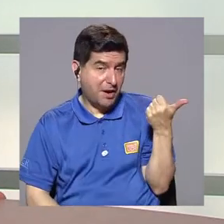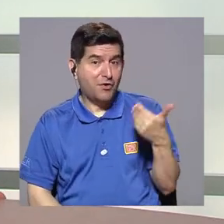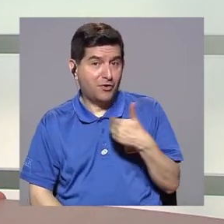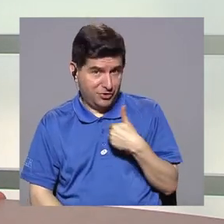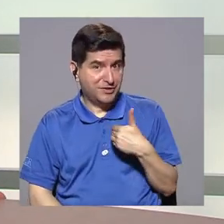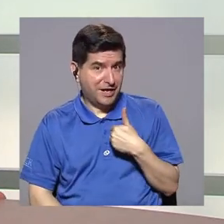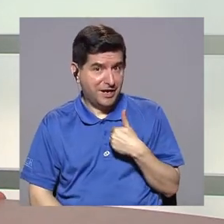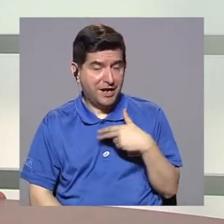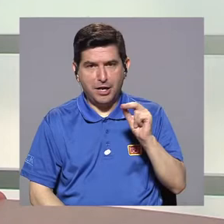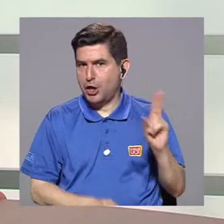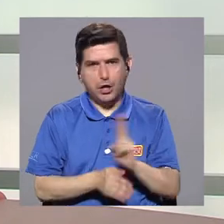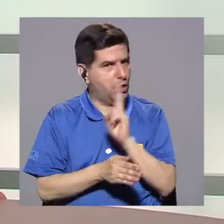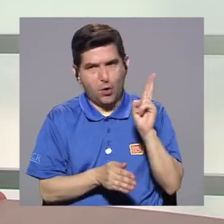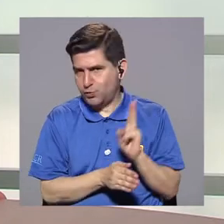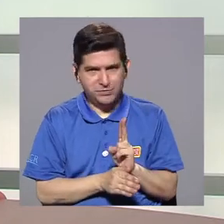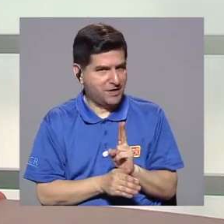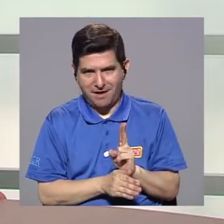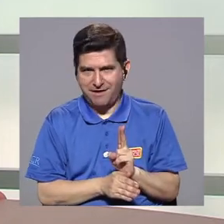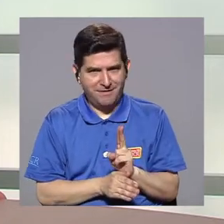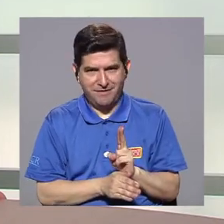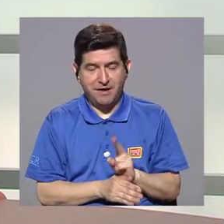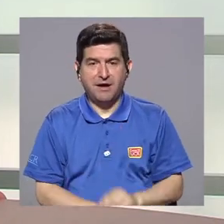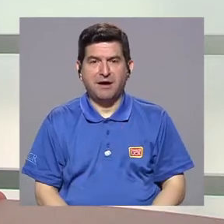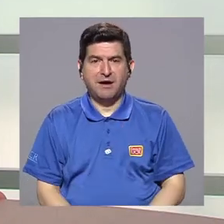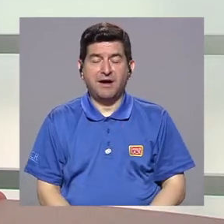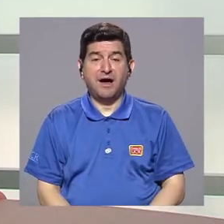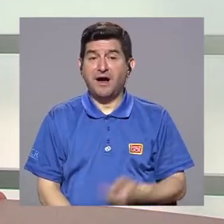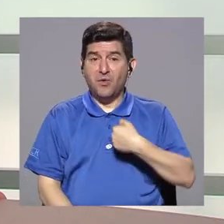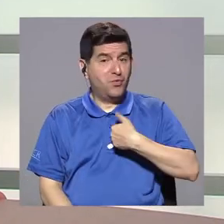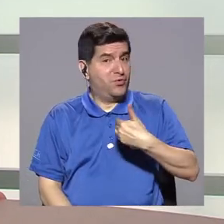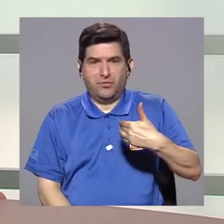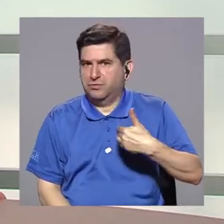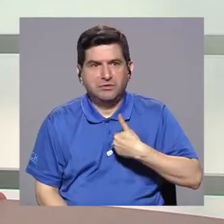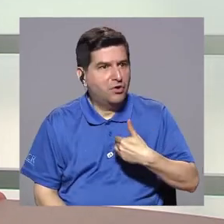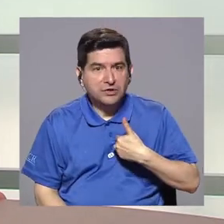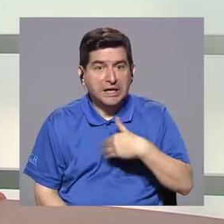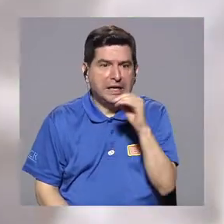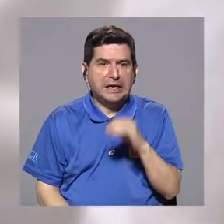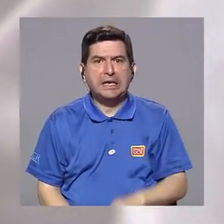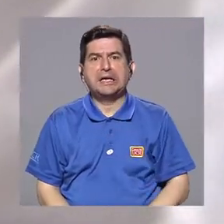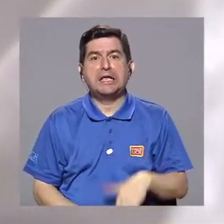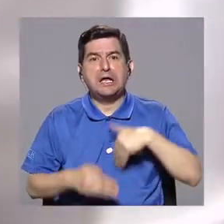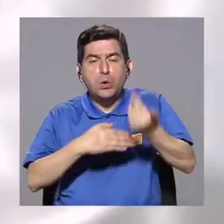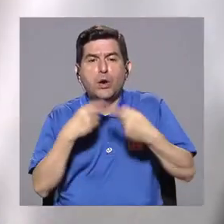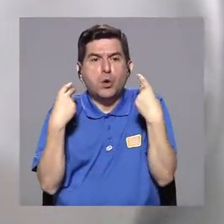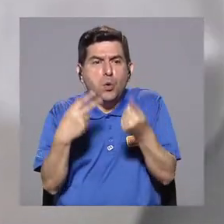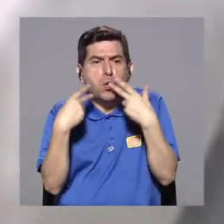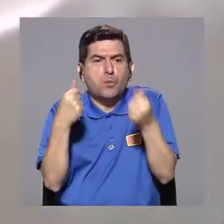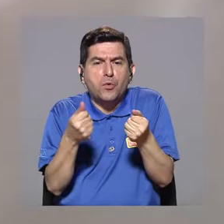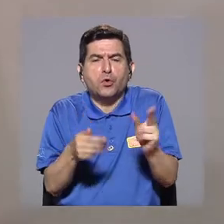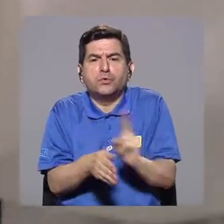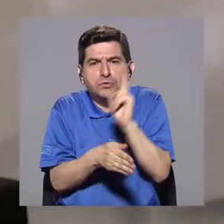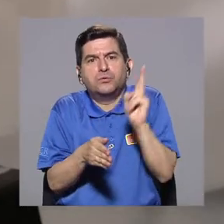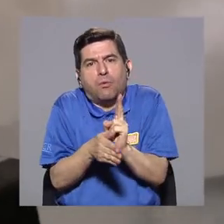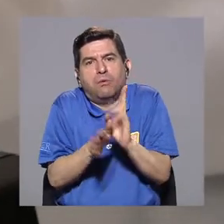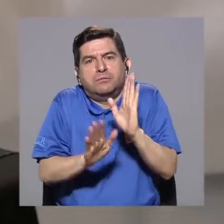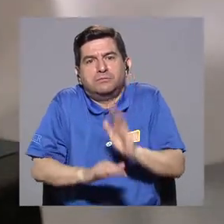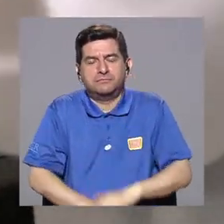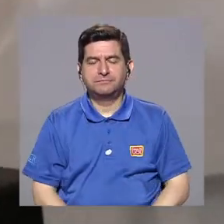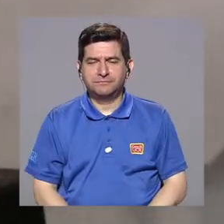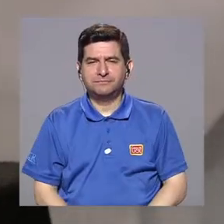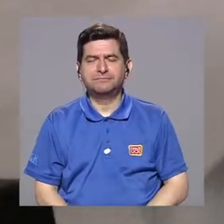Es mejor tenerlo y no usarlo, ¿verdad?, a no tenerlo y tener que correr para